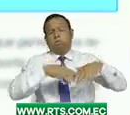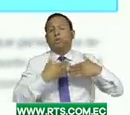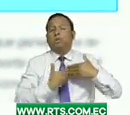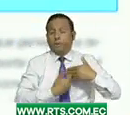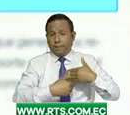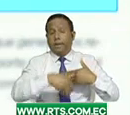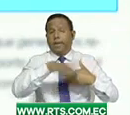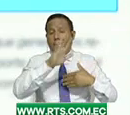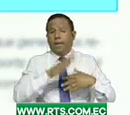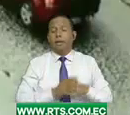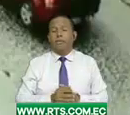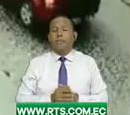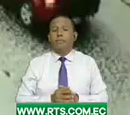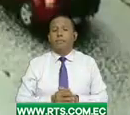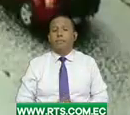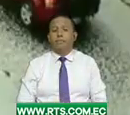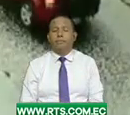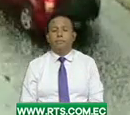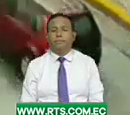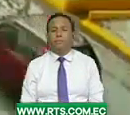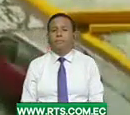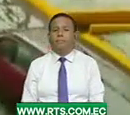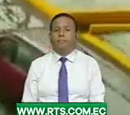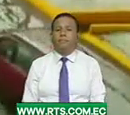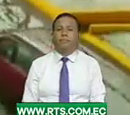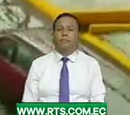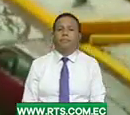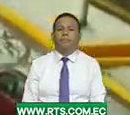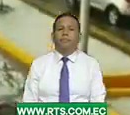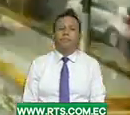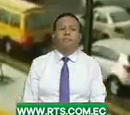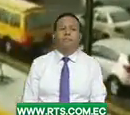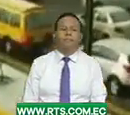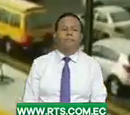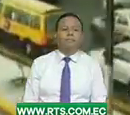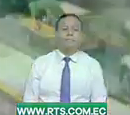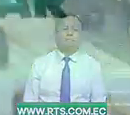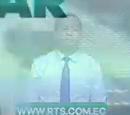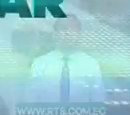zona sur. Informó Marilyn Jaramillo.